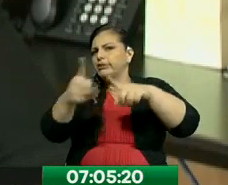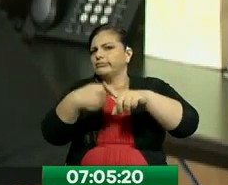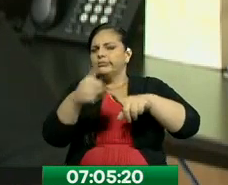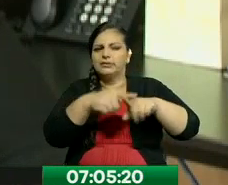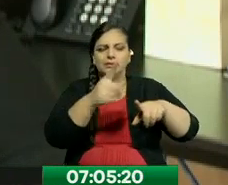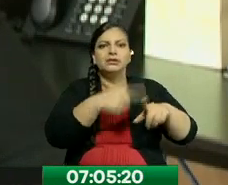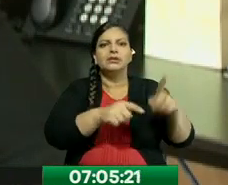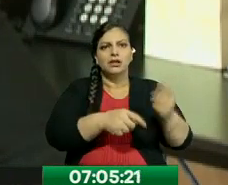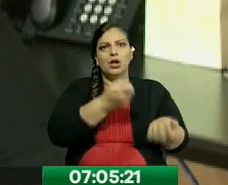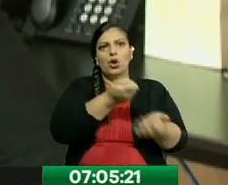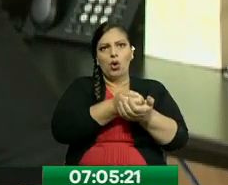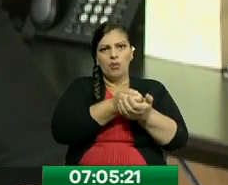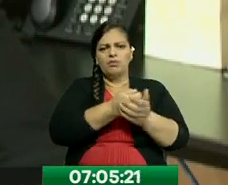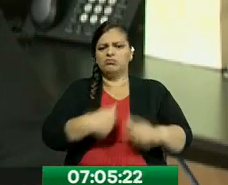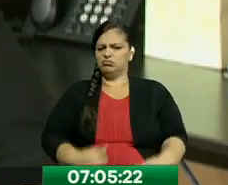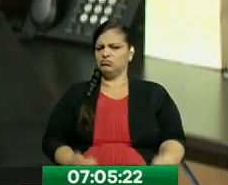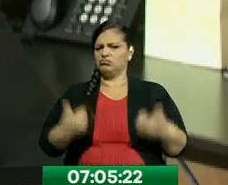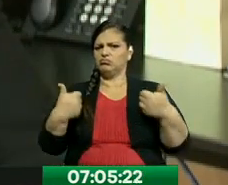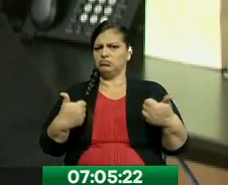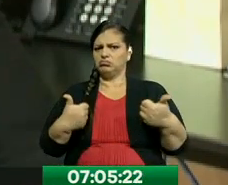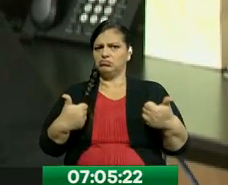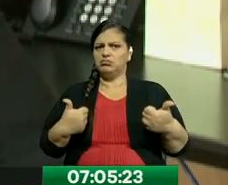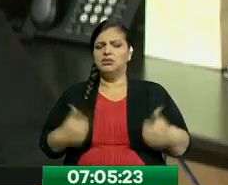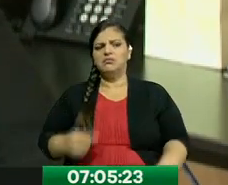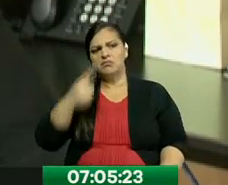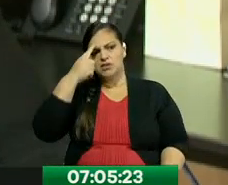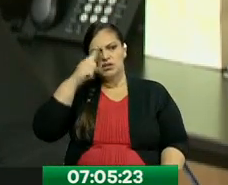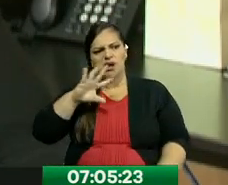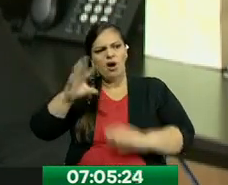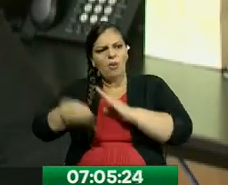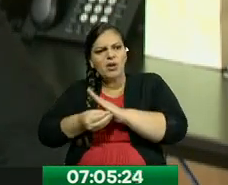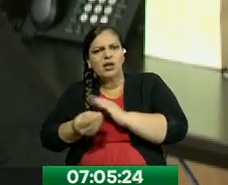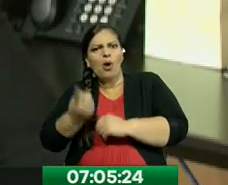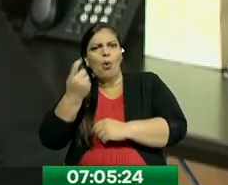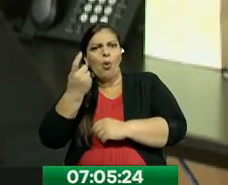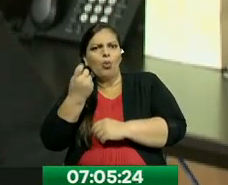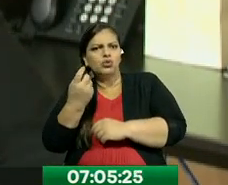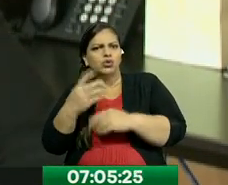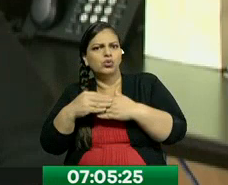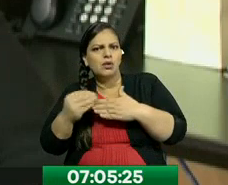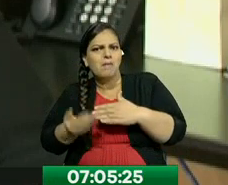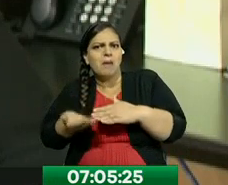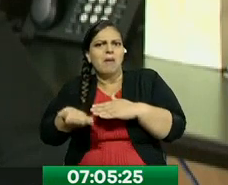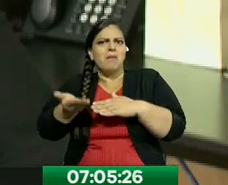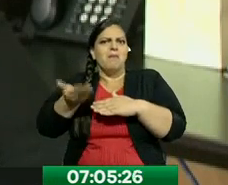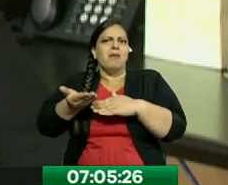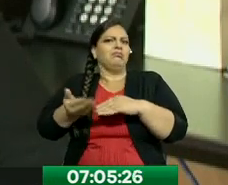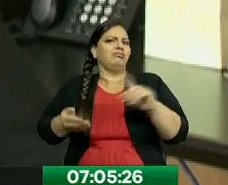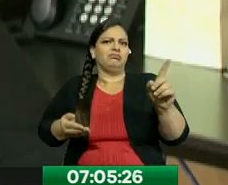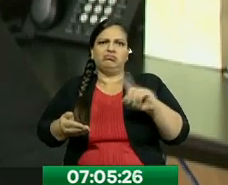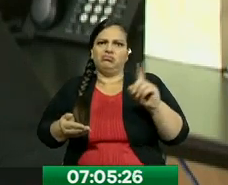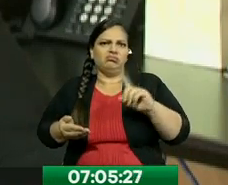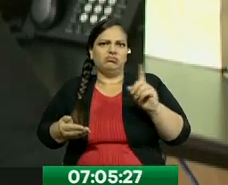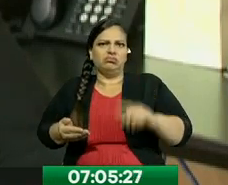con respecto a la canasta básica. Y si hubiera sido superior, hubiéramos superado la canasta, generando